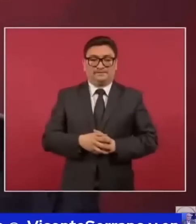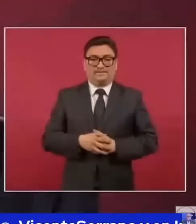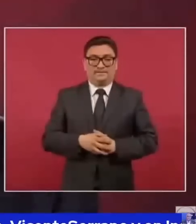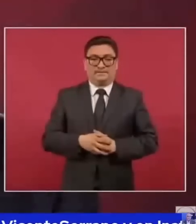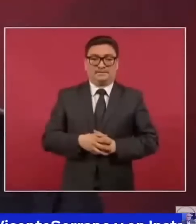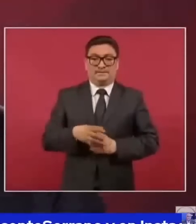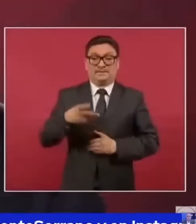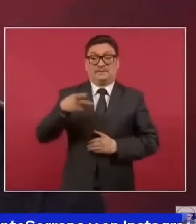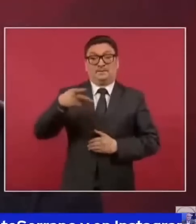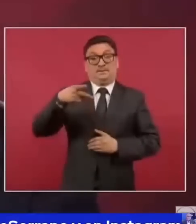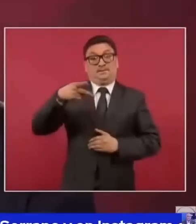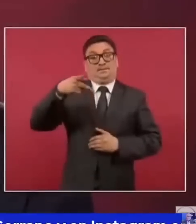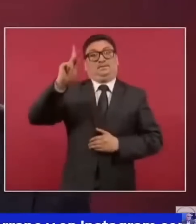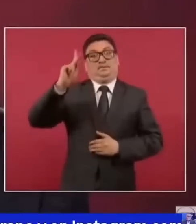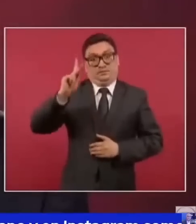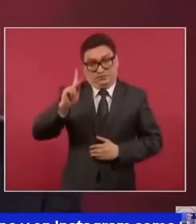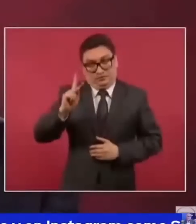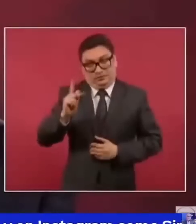Pero hay unos